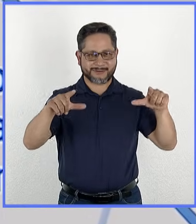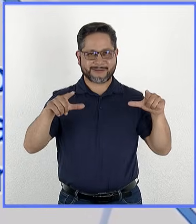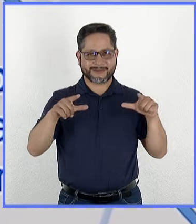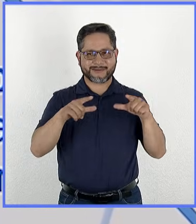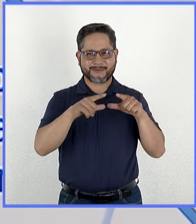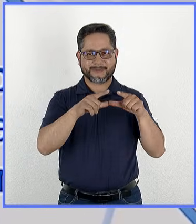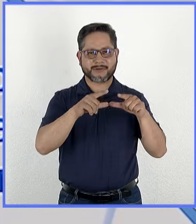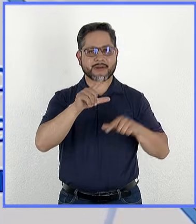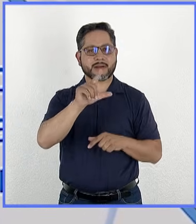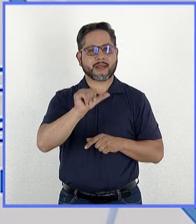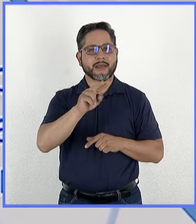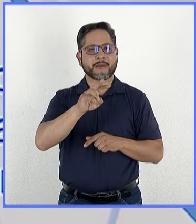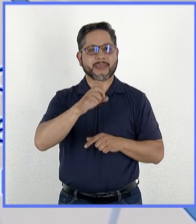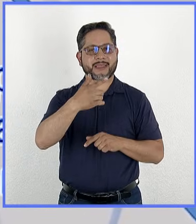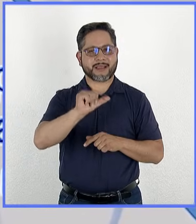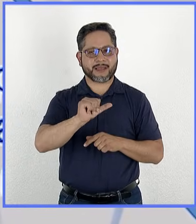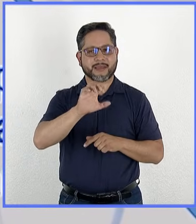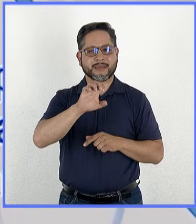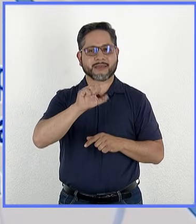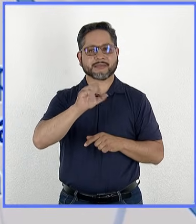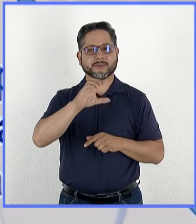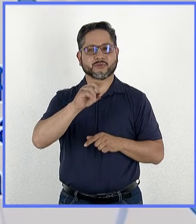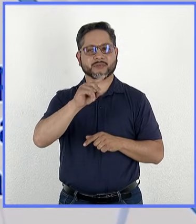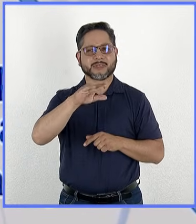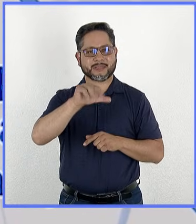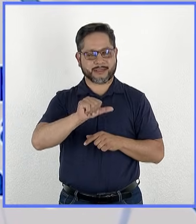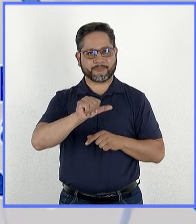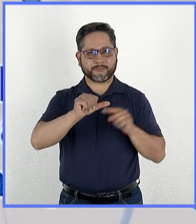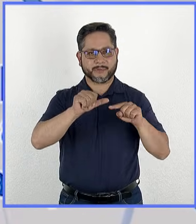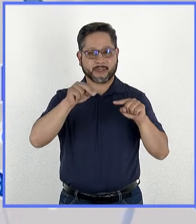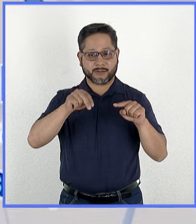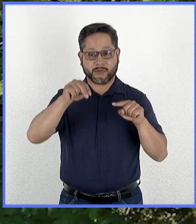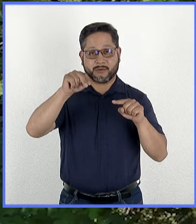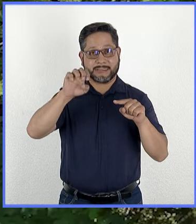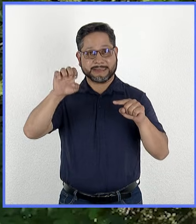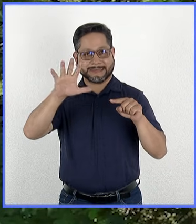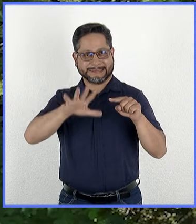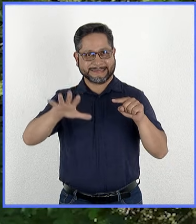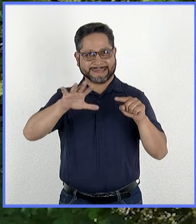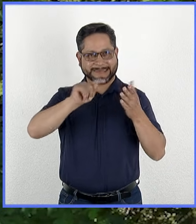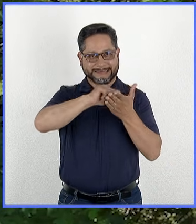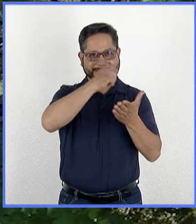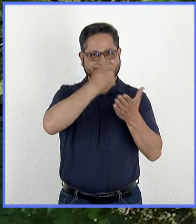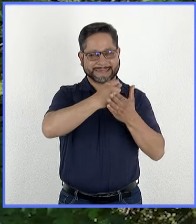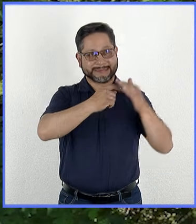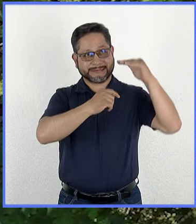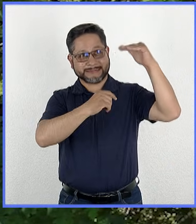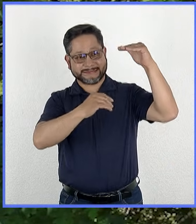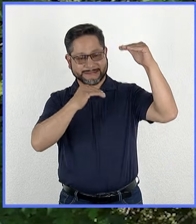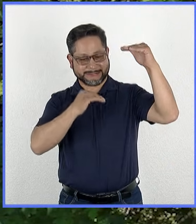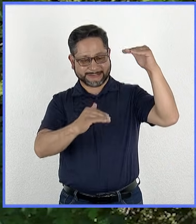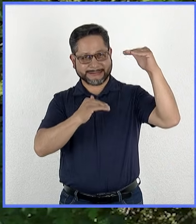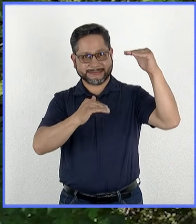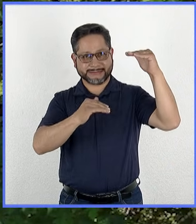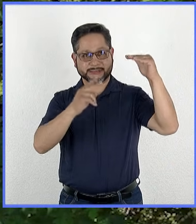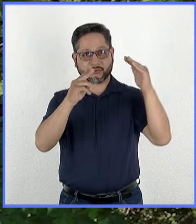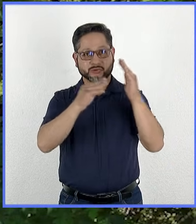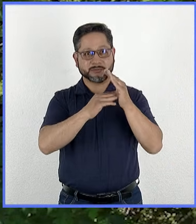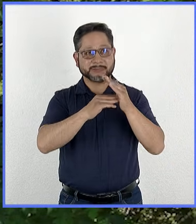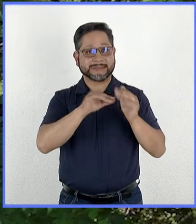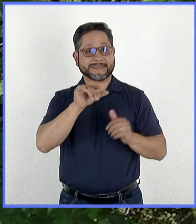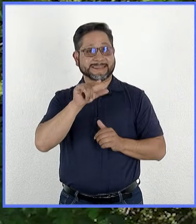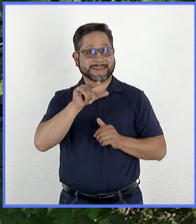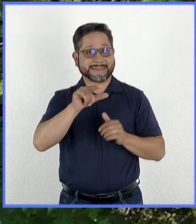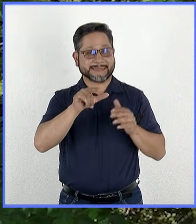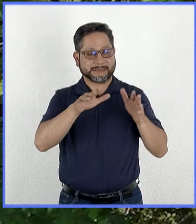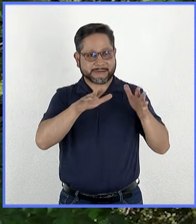Escondida. Situada dentro de la localidad de Tancol, al noreste de Tampico, se encuentra delimitada por 2.217